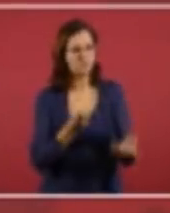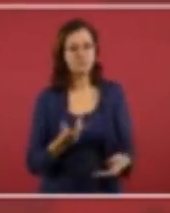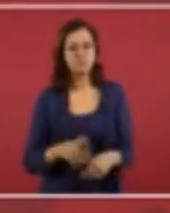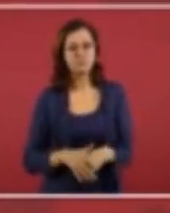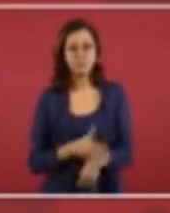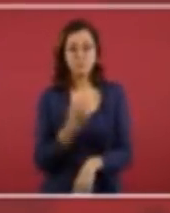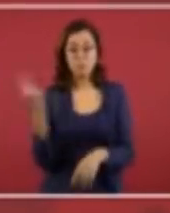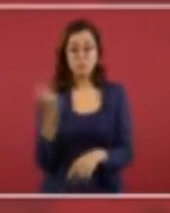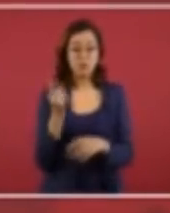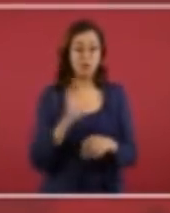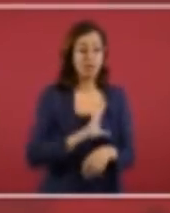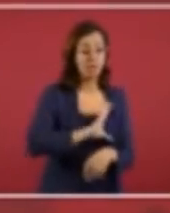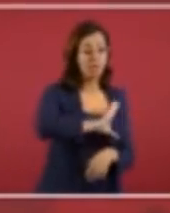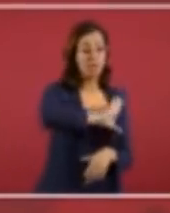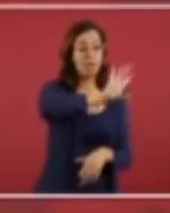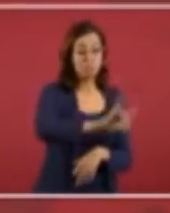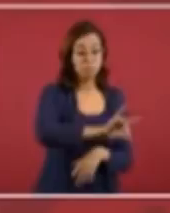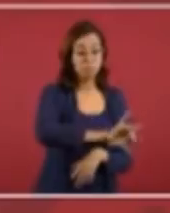Porque si no,